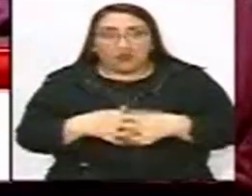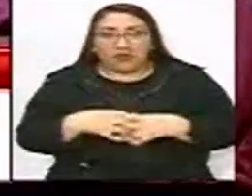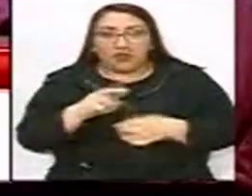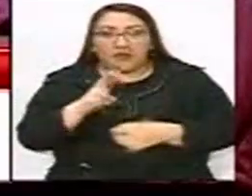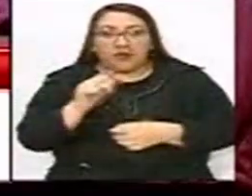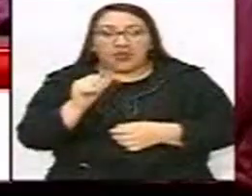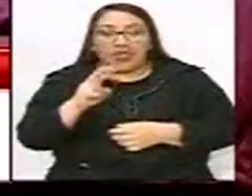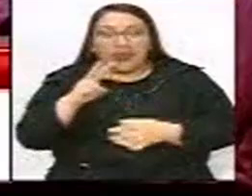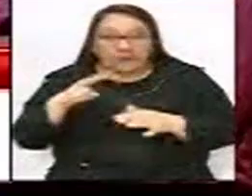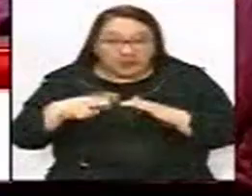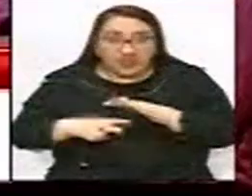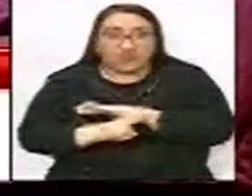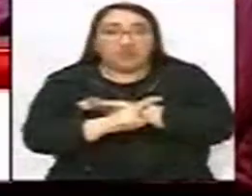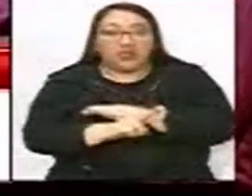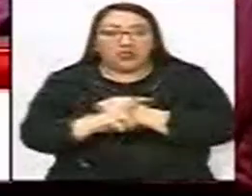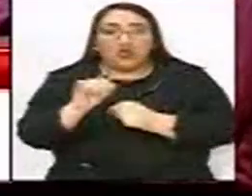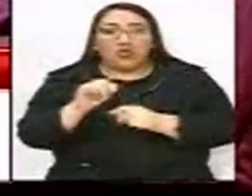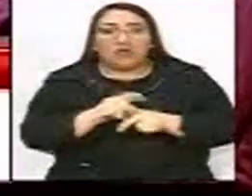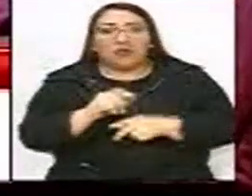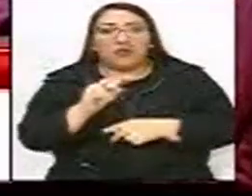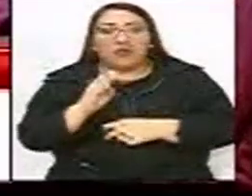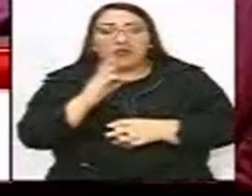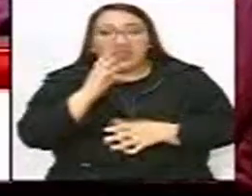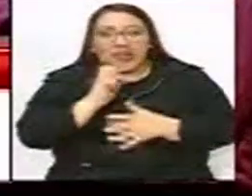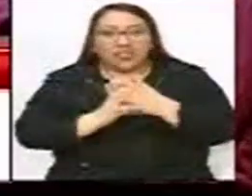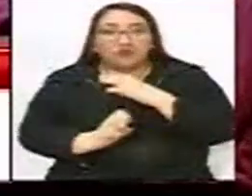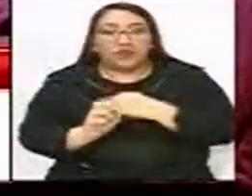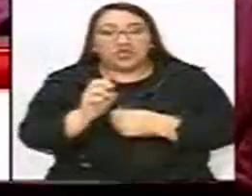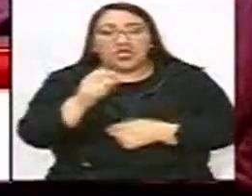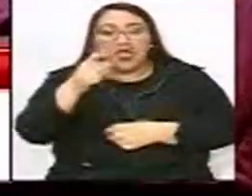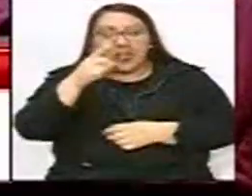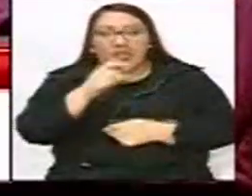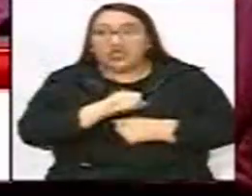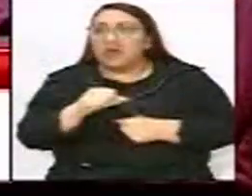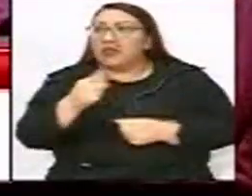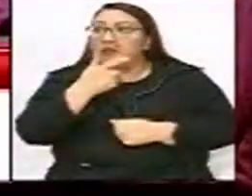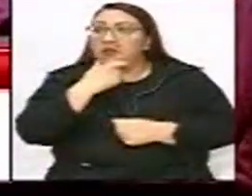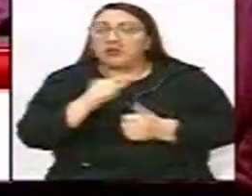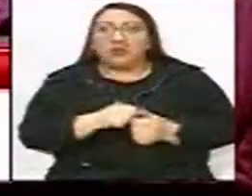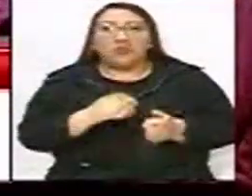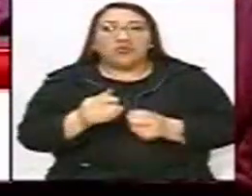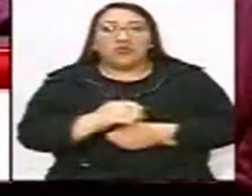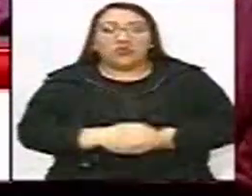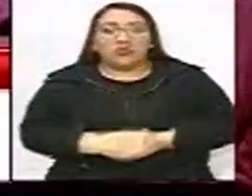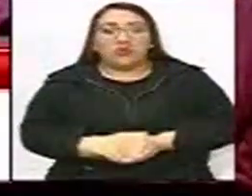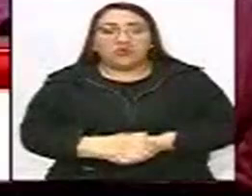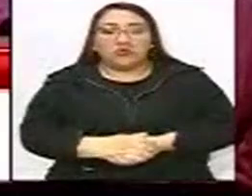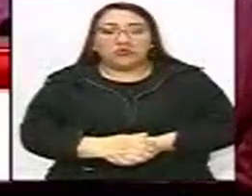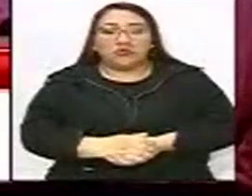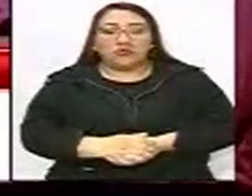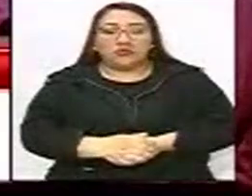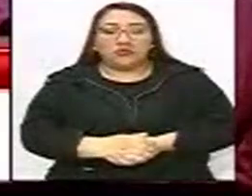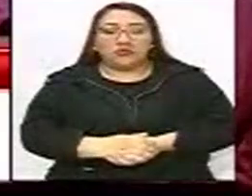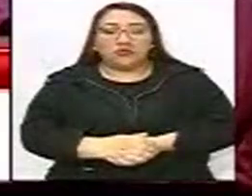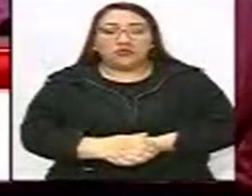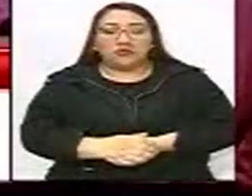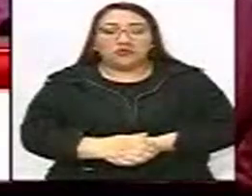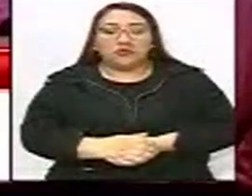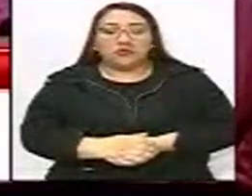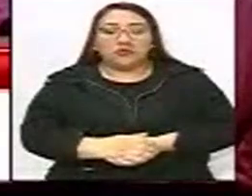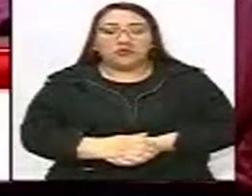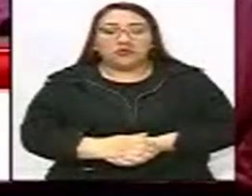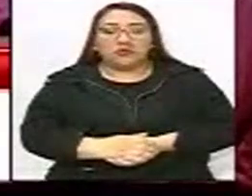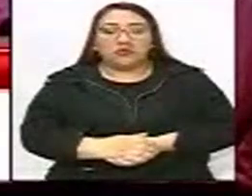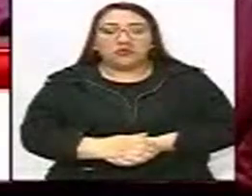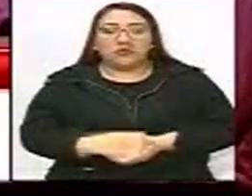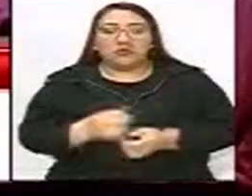la vía de evitamiento y de la vía expresa Línea Amarilla por parte de la Línea Amarilla SAC, LANSAC, en